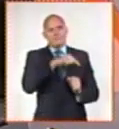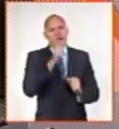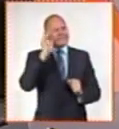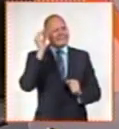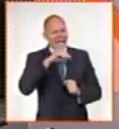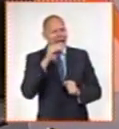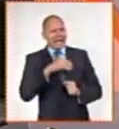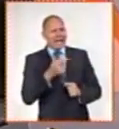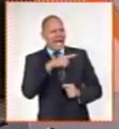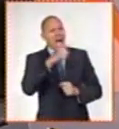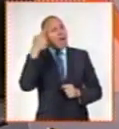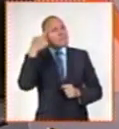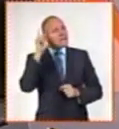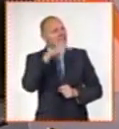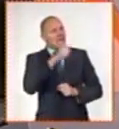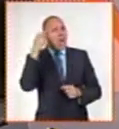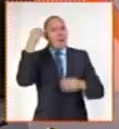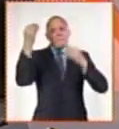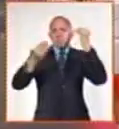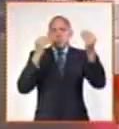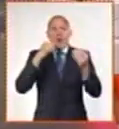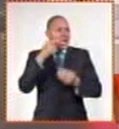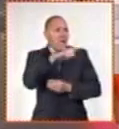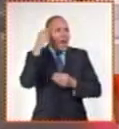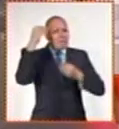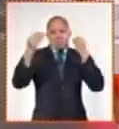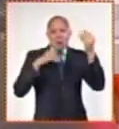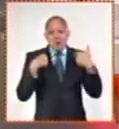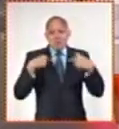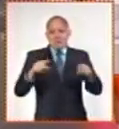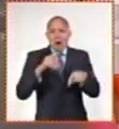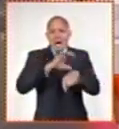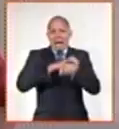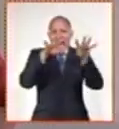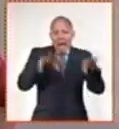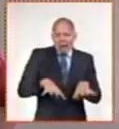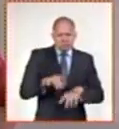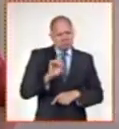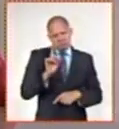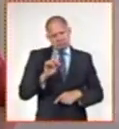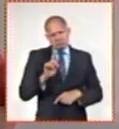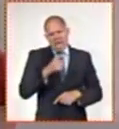va a la cárcel o no, es destruir el capital político. No, y simbólico. Y simbólico. Y